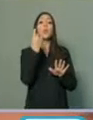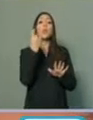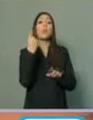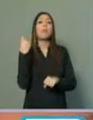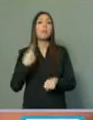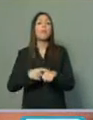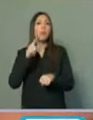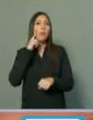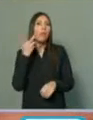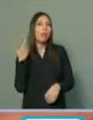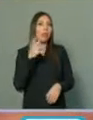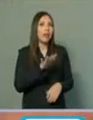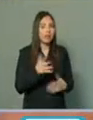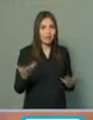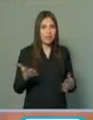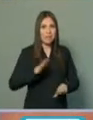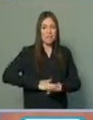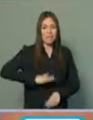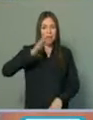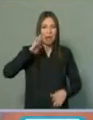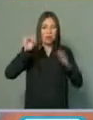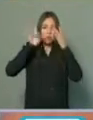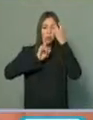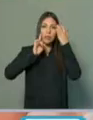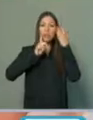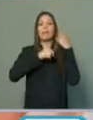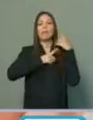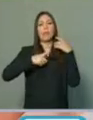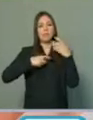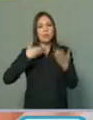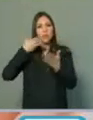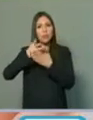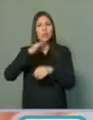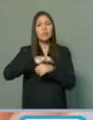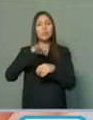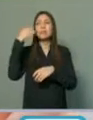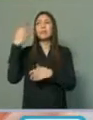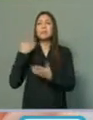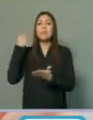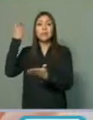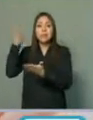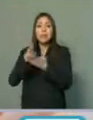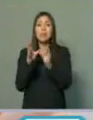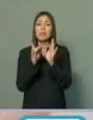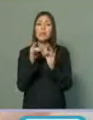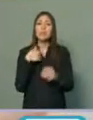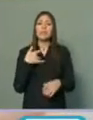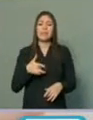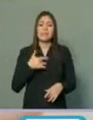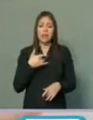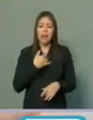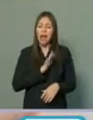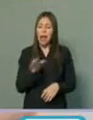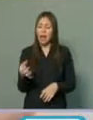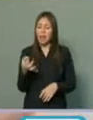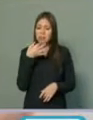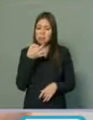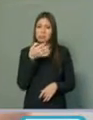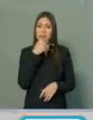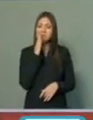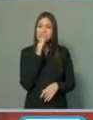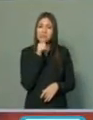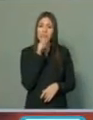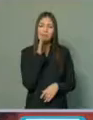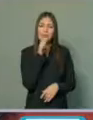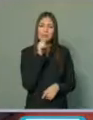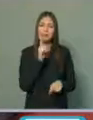de edad, entonces tengo que acudir al médico y manifestarle los síntomas, porque ya tomé analgésicos, ya tomé relajantes musculares y